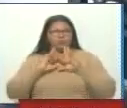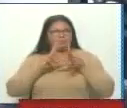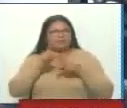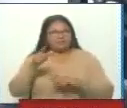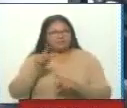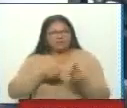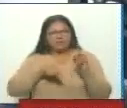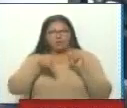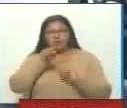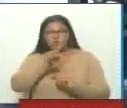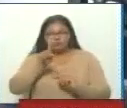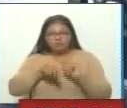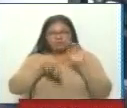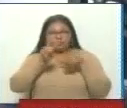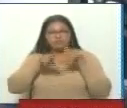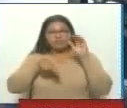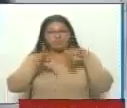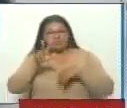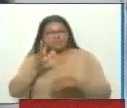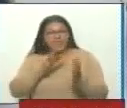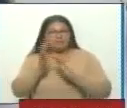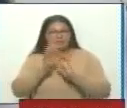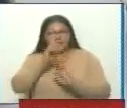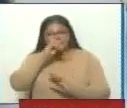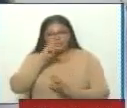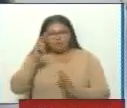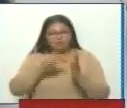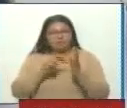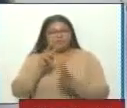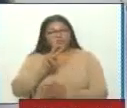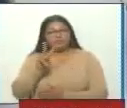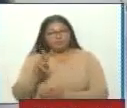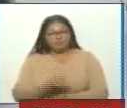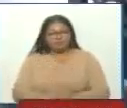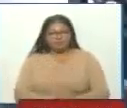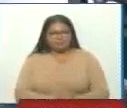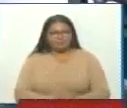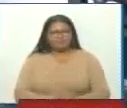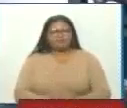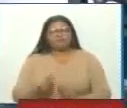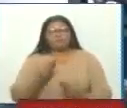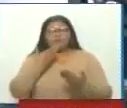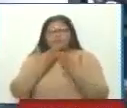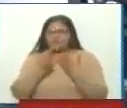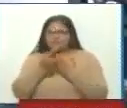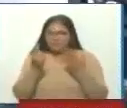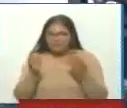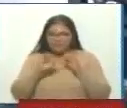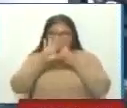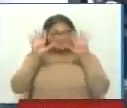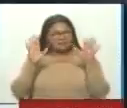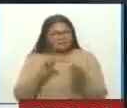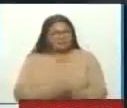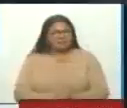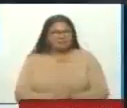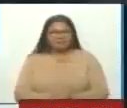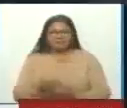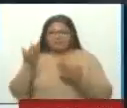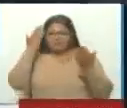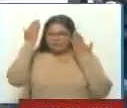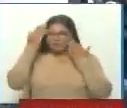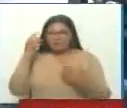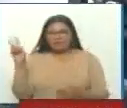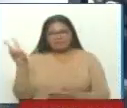11, 12 y 13 de abril de 2002. ¿Cómo está? Bienvenida. Muchísimas gracias a ustedes, los cantarines de la mañana. ¡Hola, hola, Venezuela! ¡Hola,